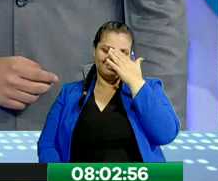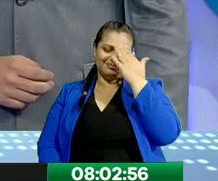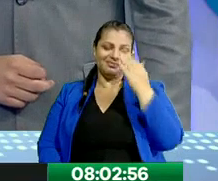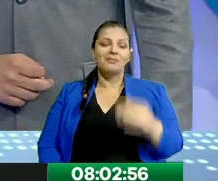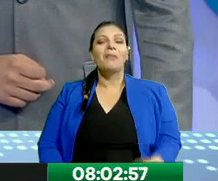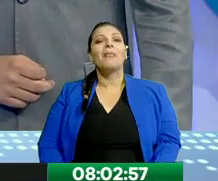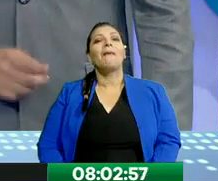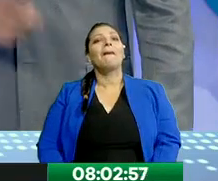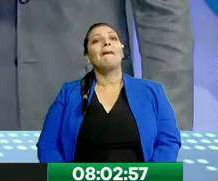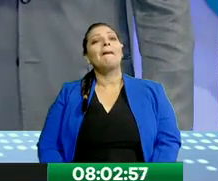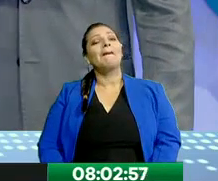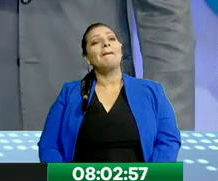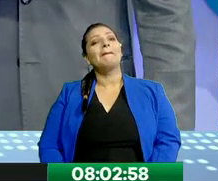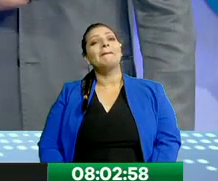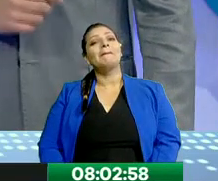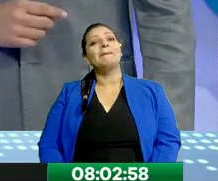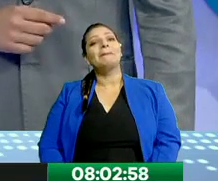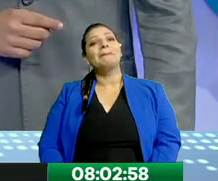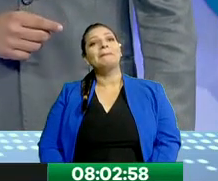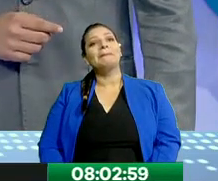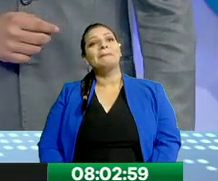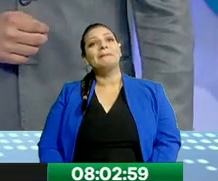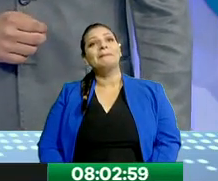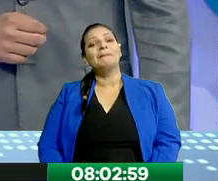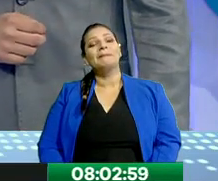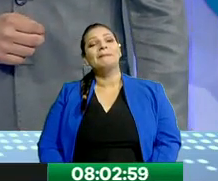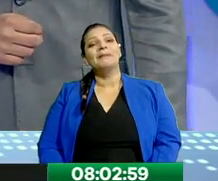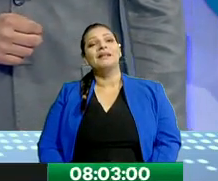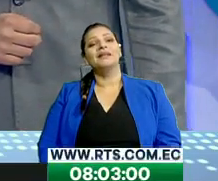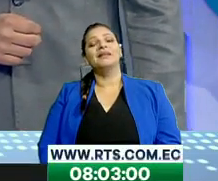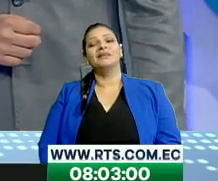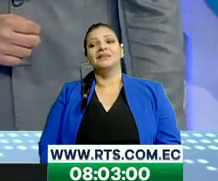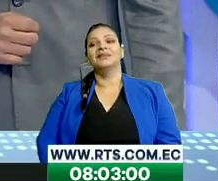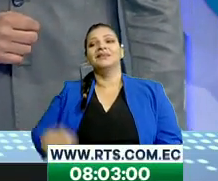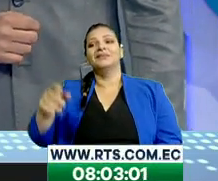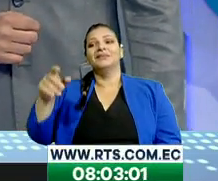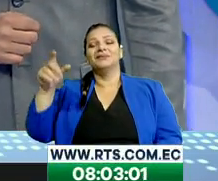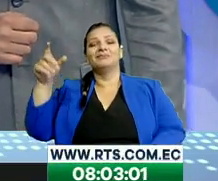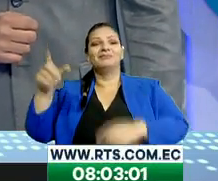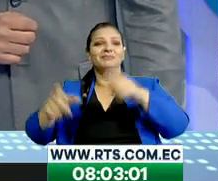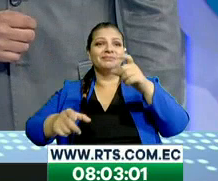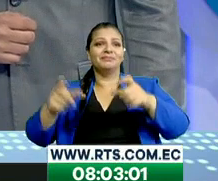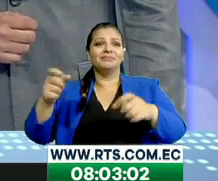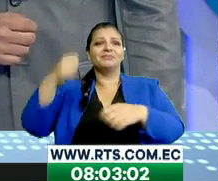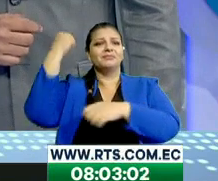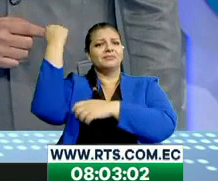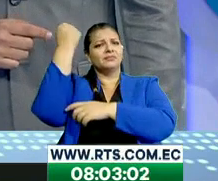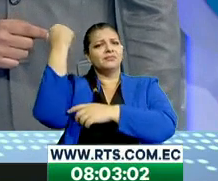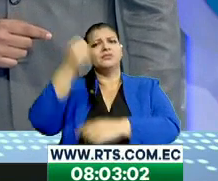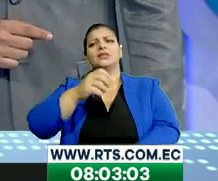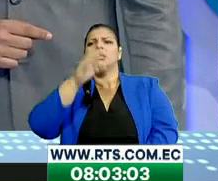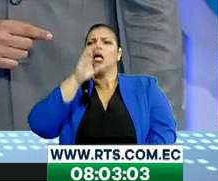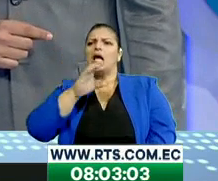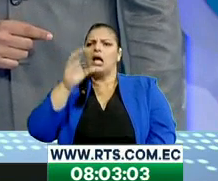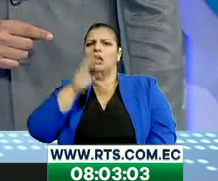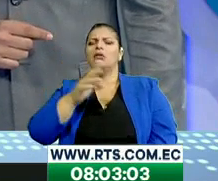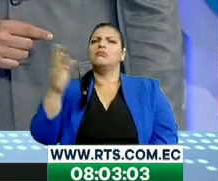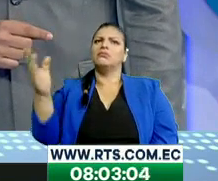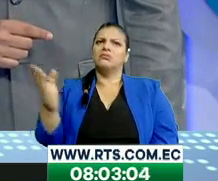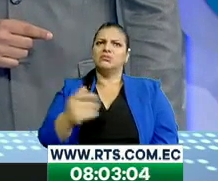te lo hundo, ni que ponga ahí. ¿Esa le gusta a Eulalia? No, no. Yo no, no. A Eulalia le gusta eso. Ya. Yo no soy de eso. Yo soy